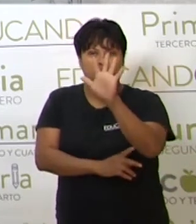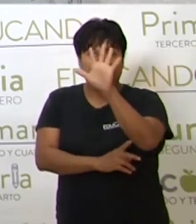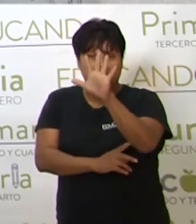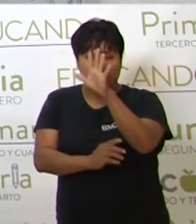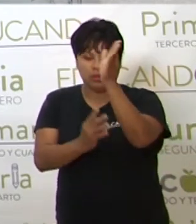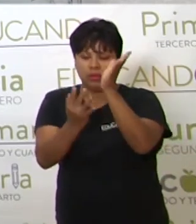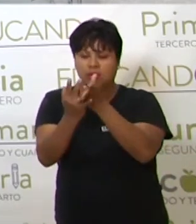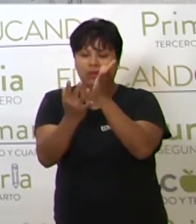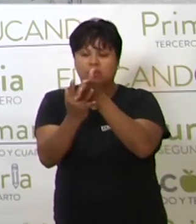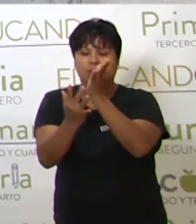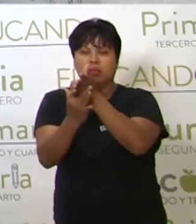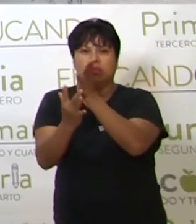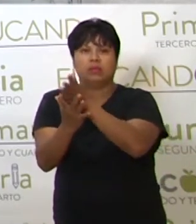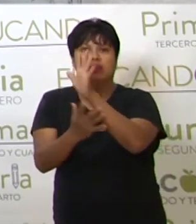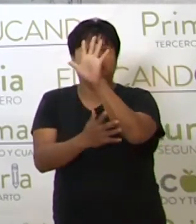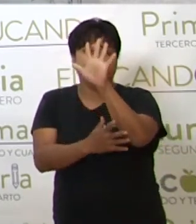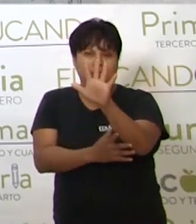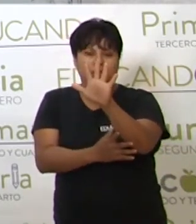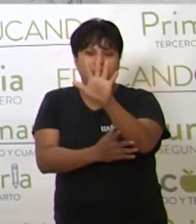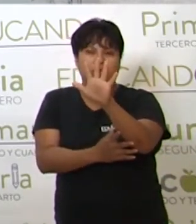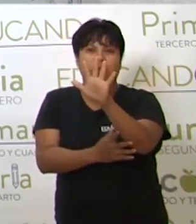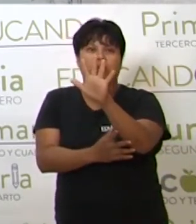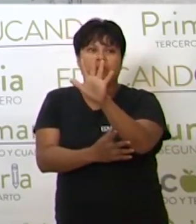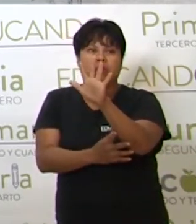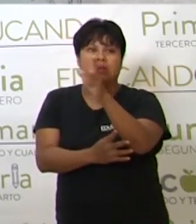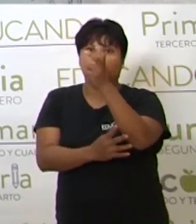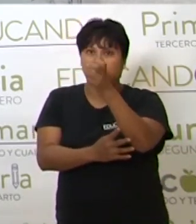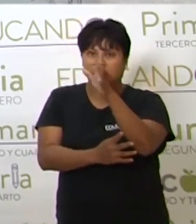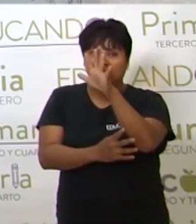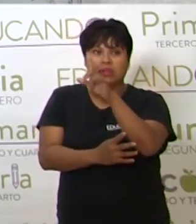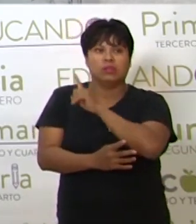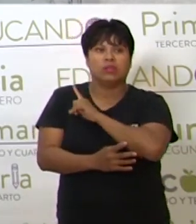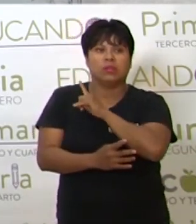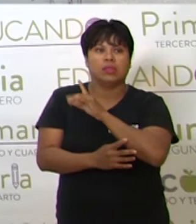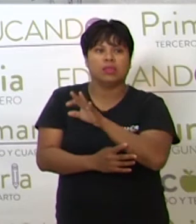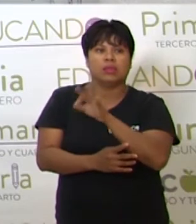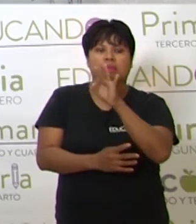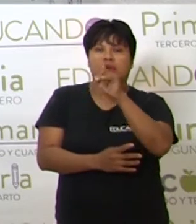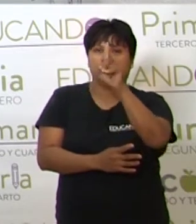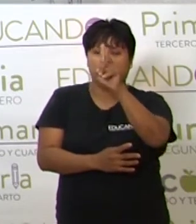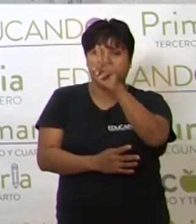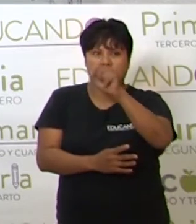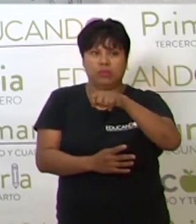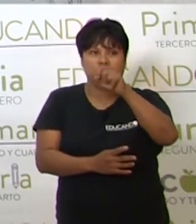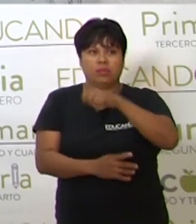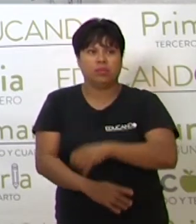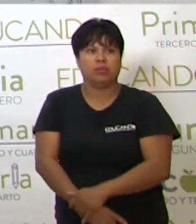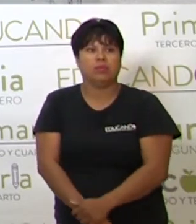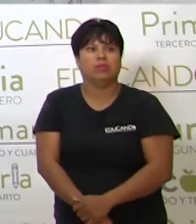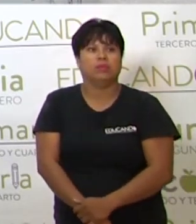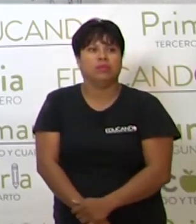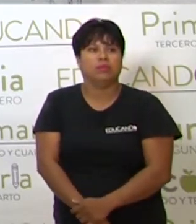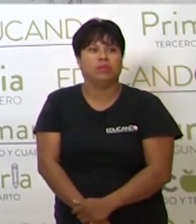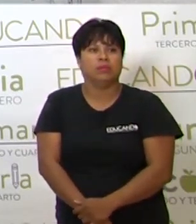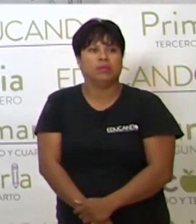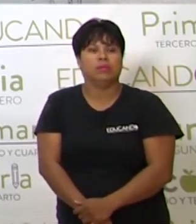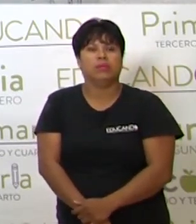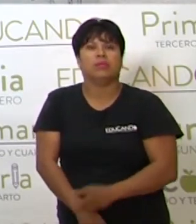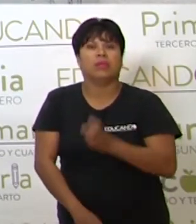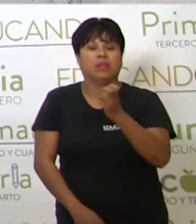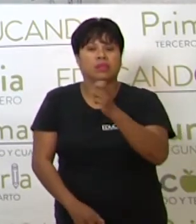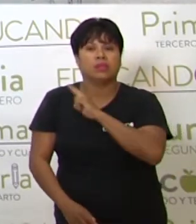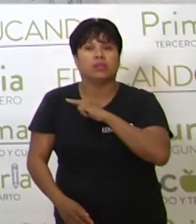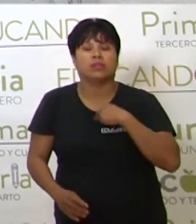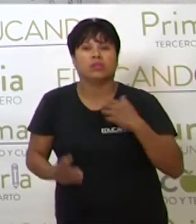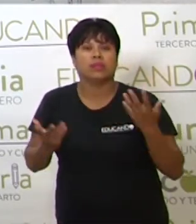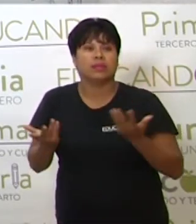2 3 4 y 5 y de eso no nos voy a agarrar una fracción voy a borrar lo demás y qué es lo que hemos representado